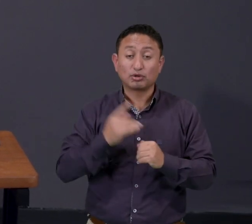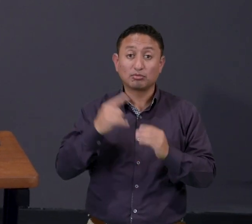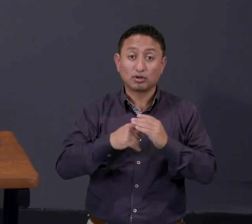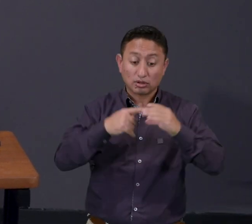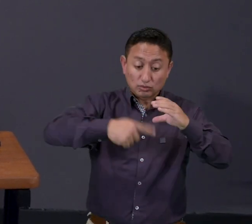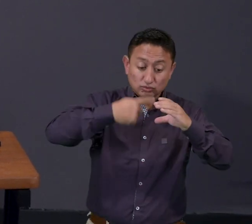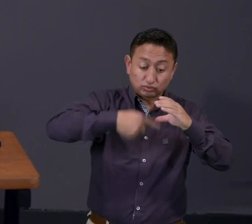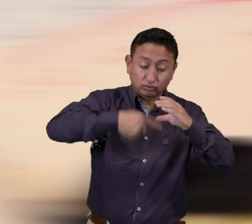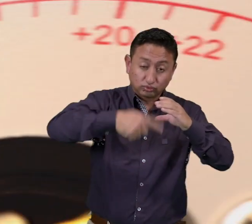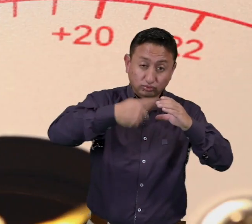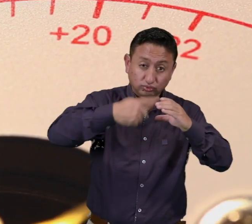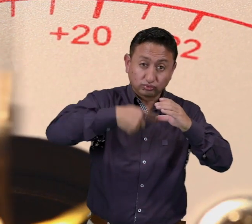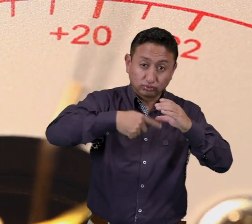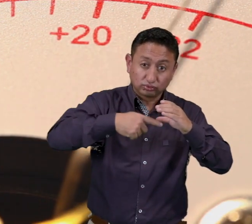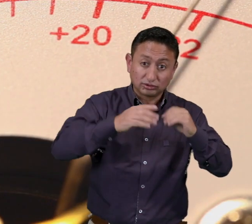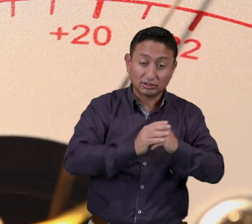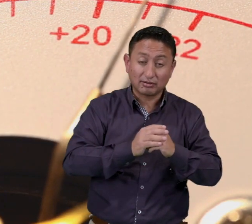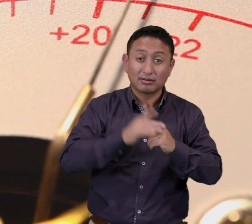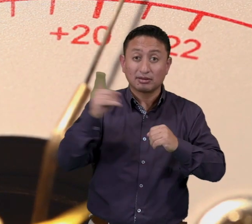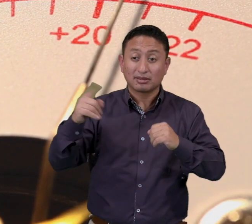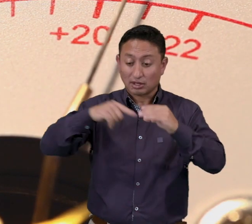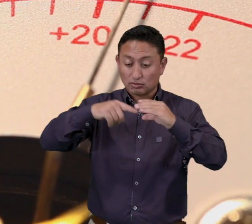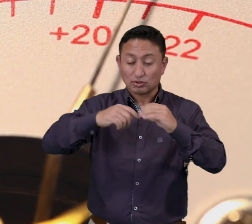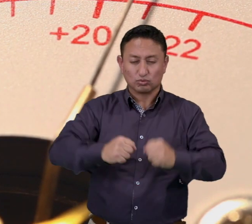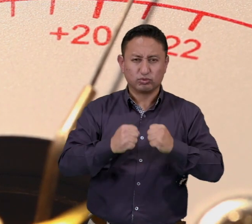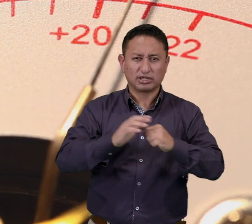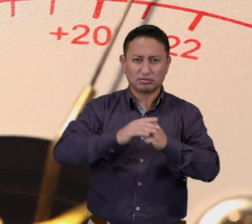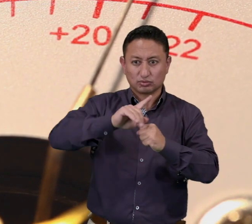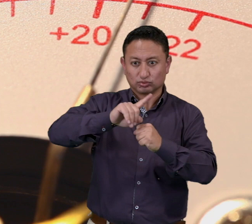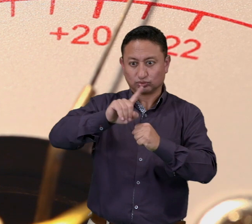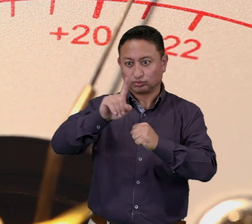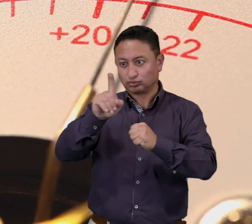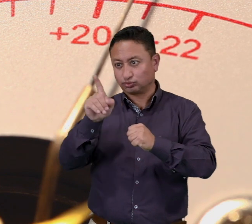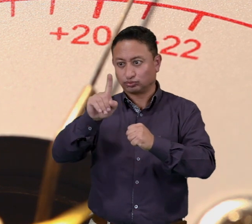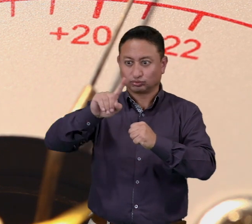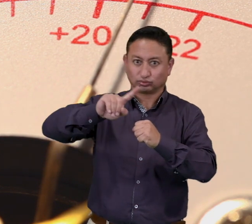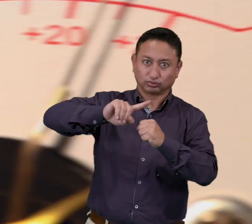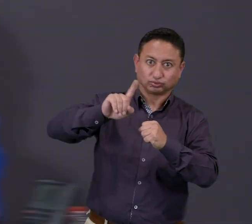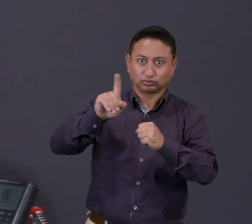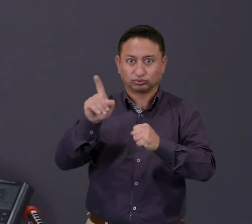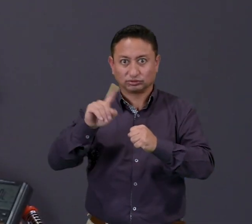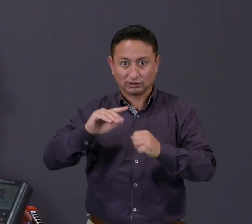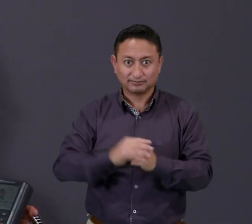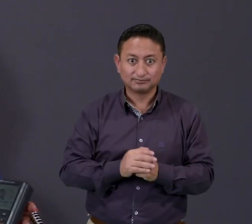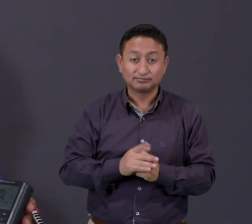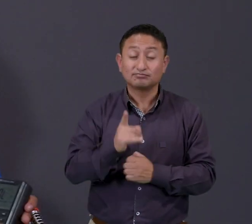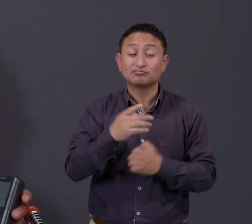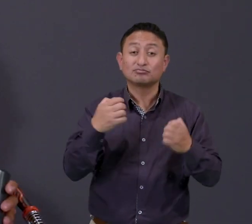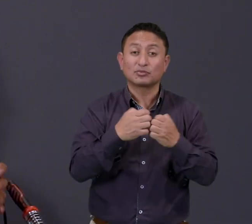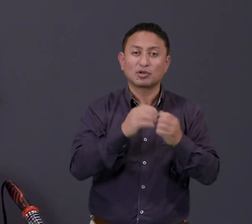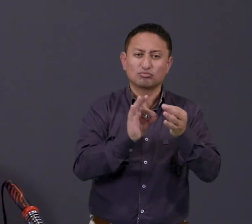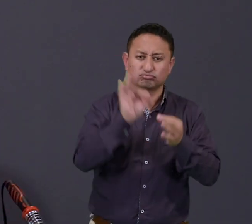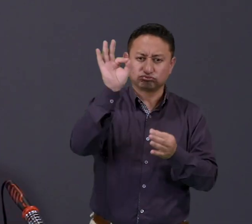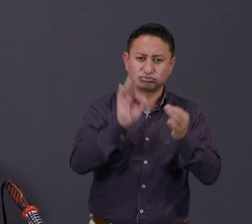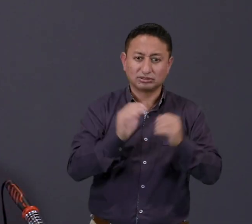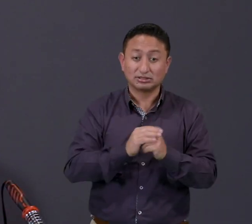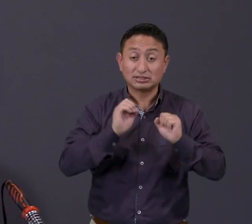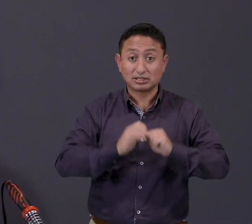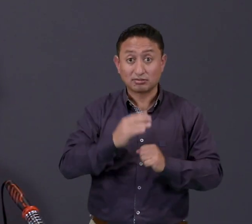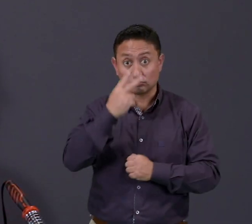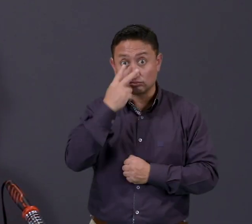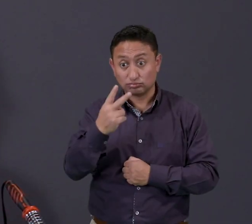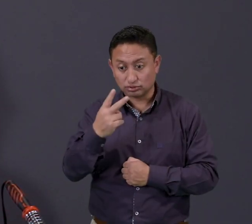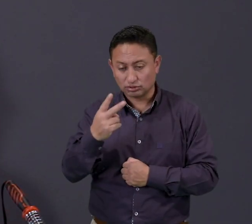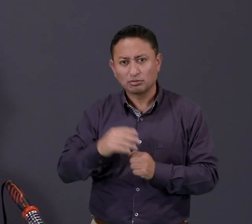dentro de un campo magnético que produce una fuerza y hace girar la aguja de medición. Los aparatos de medida tienen un